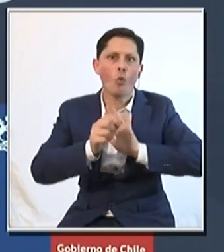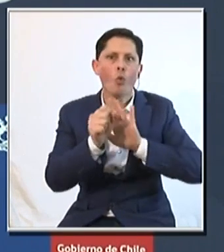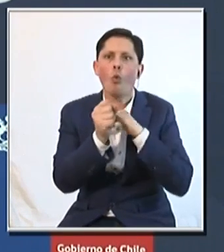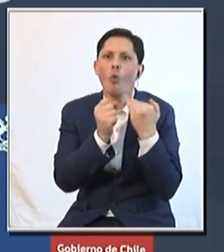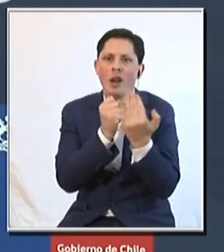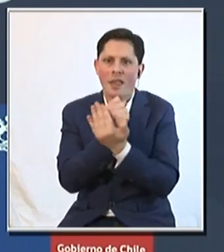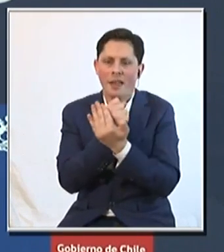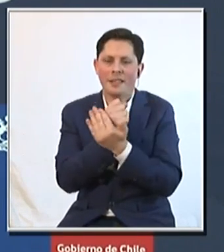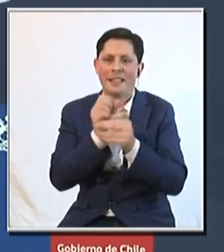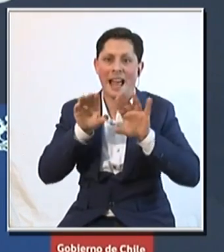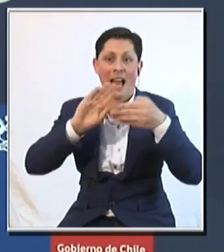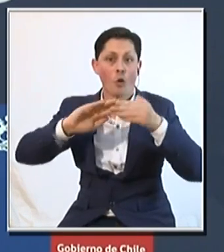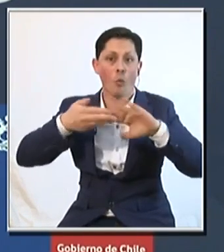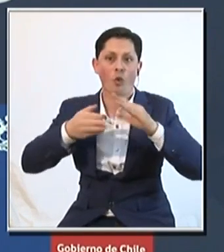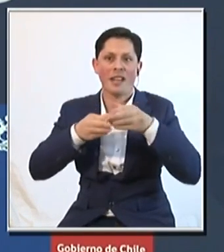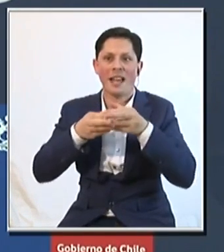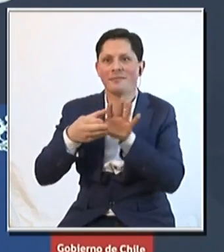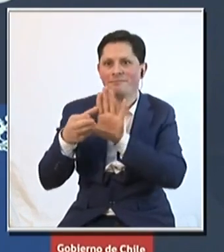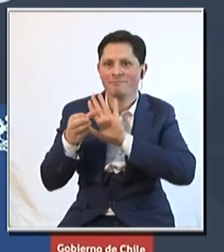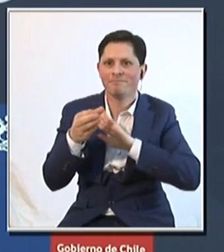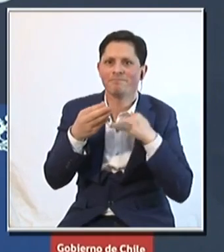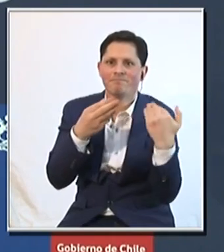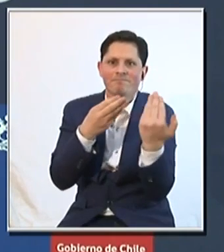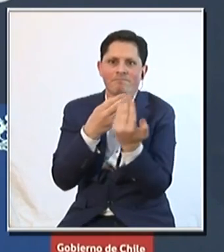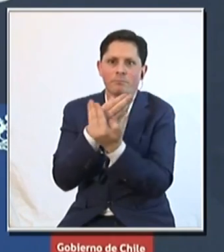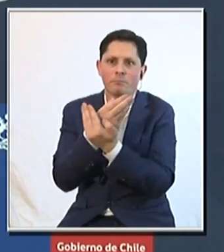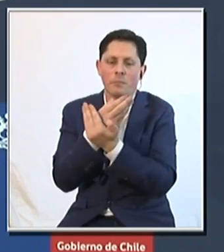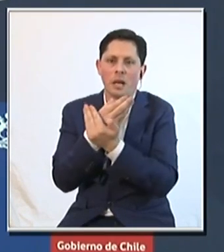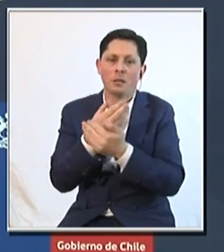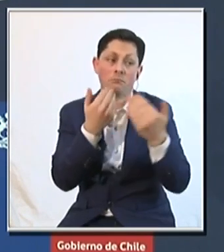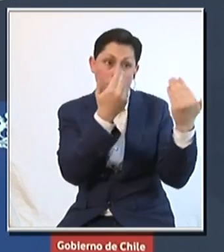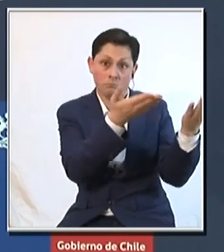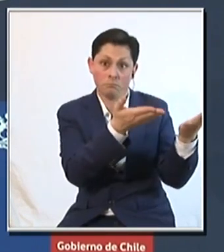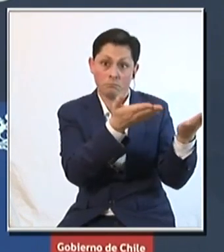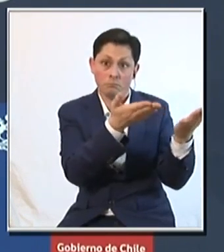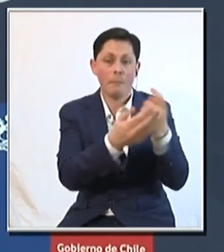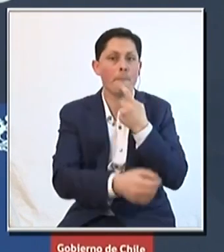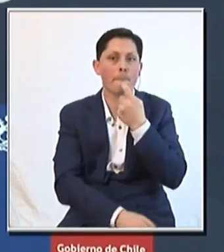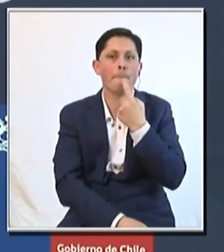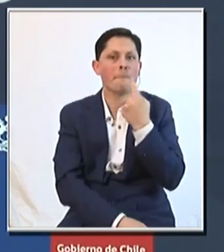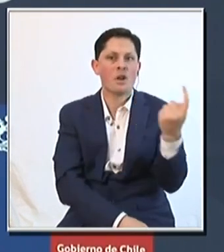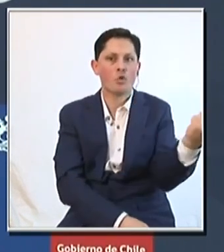y a toda la comunidad. Damos con esto paso a las preguntas de la prensa.